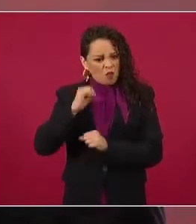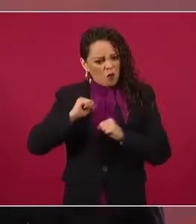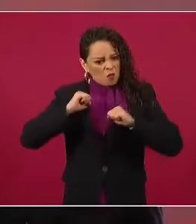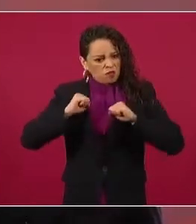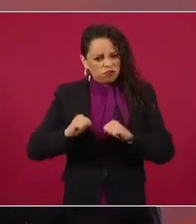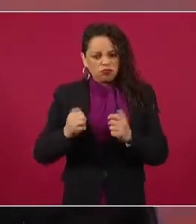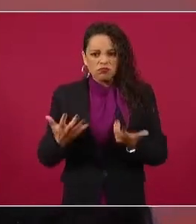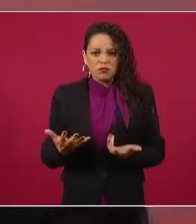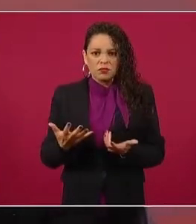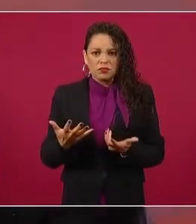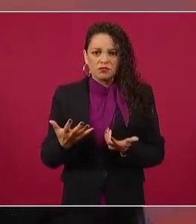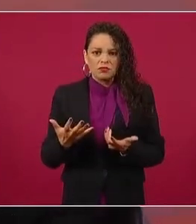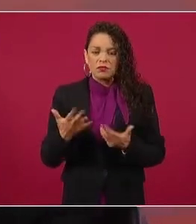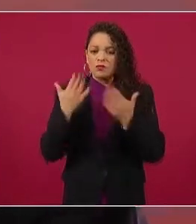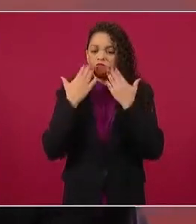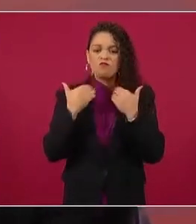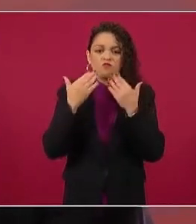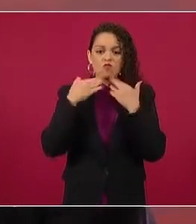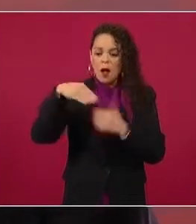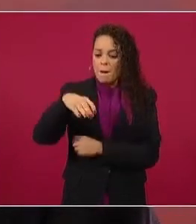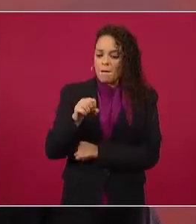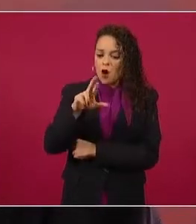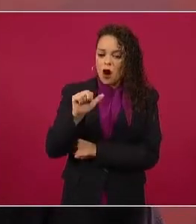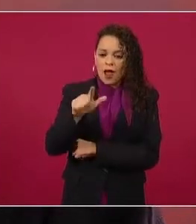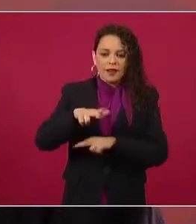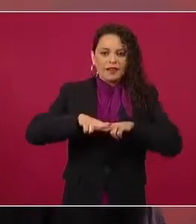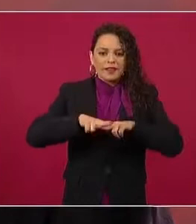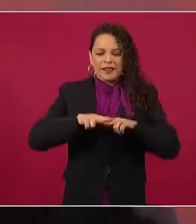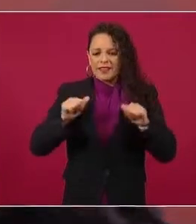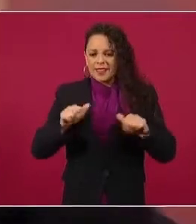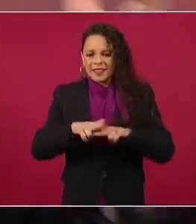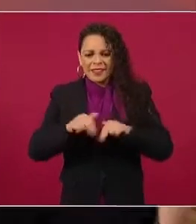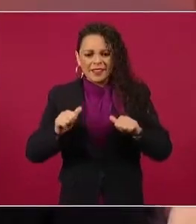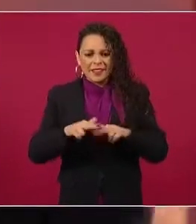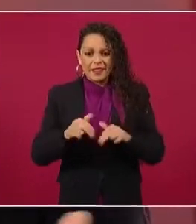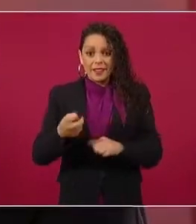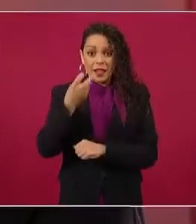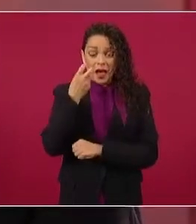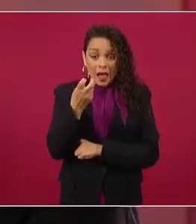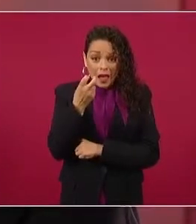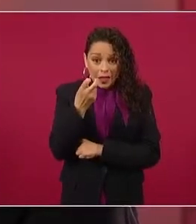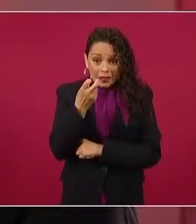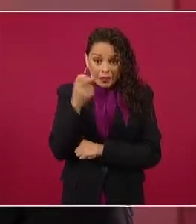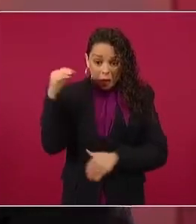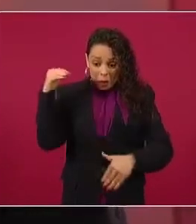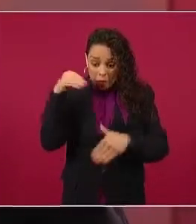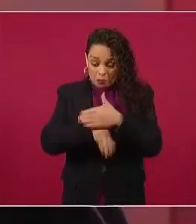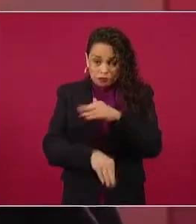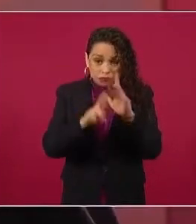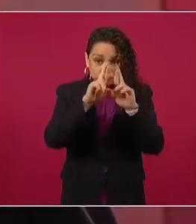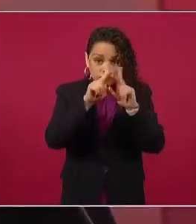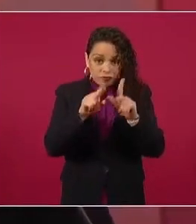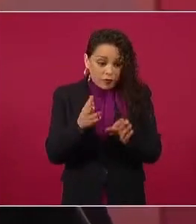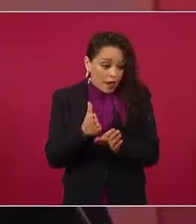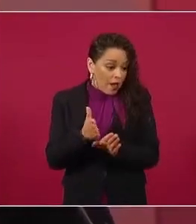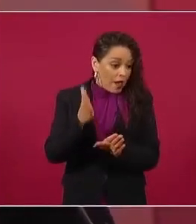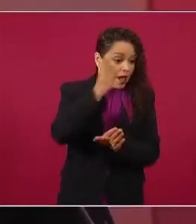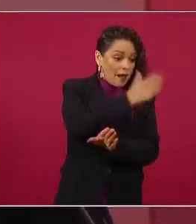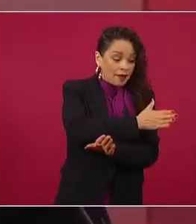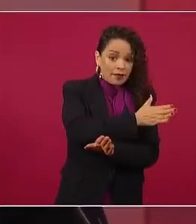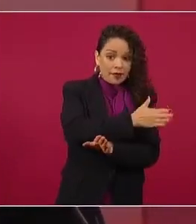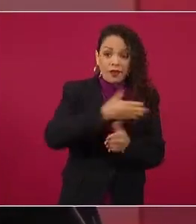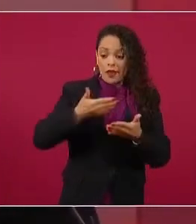sin escrúpulos morales de ninguna índole. Toda esta descomposición que estamos viviendo, pues solo se puede enfrentar